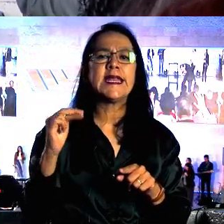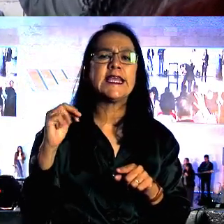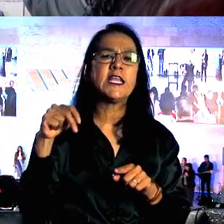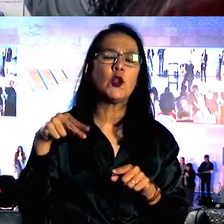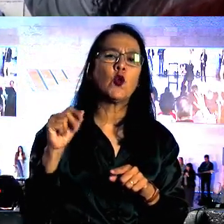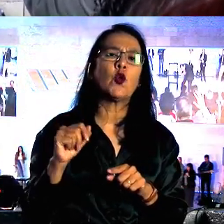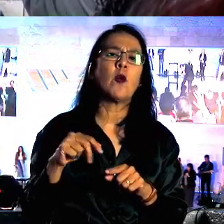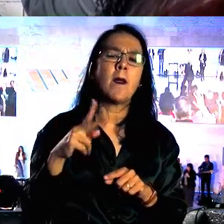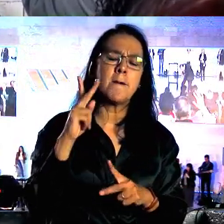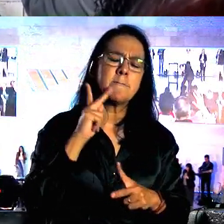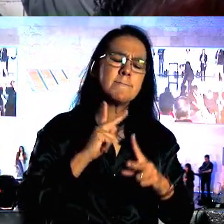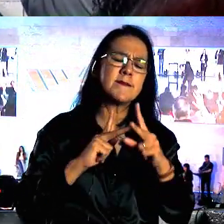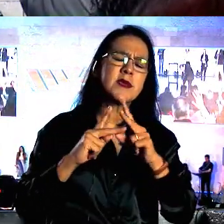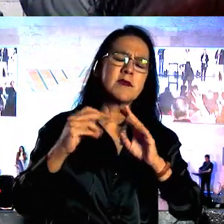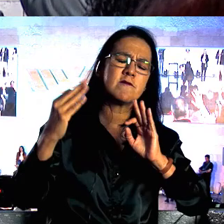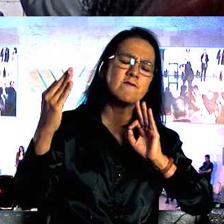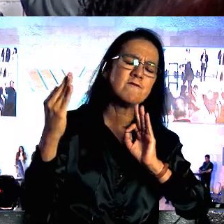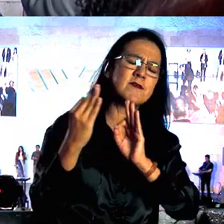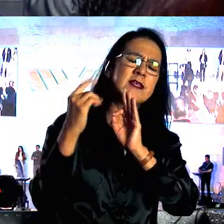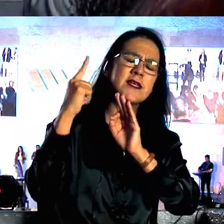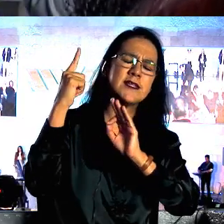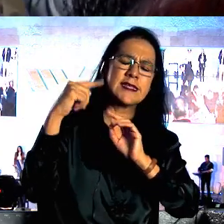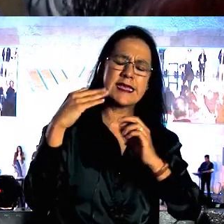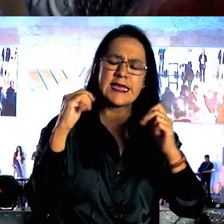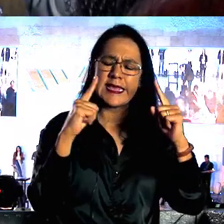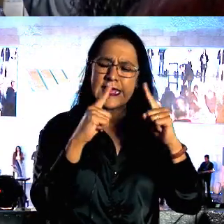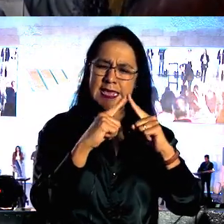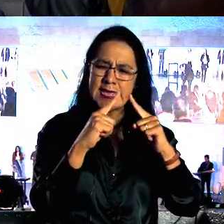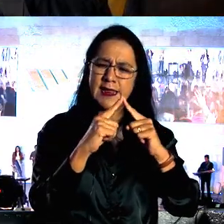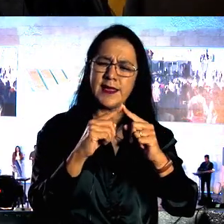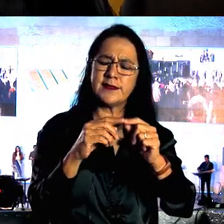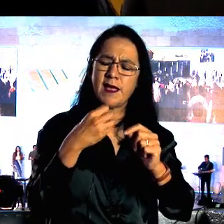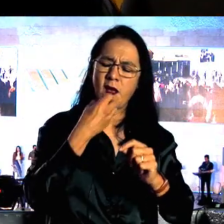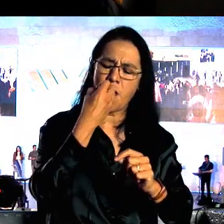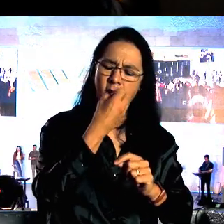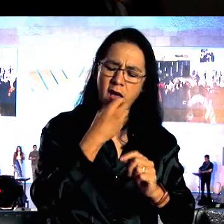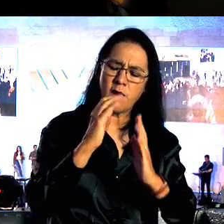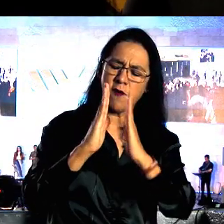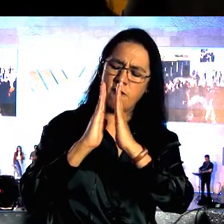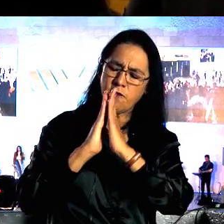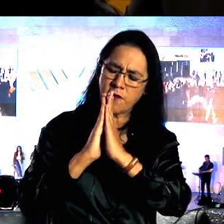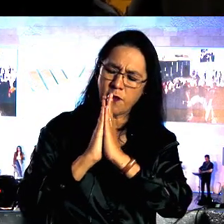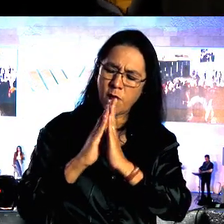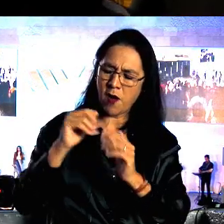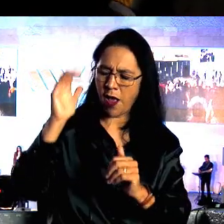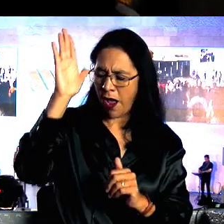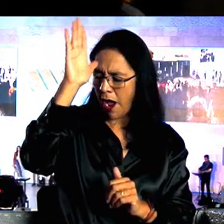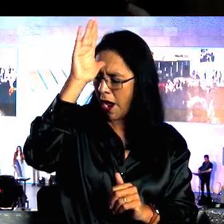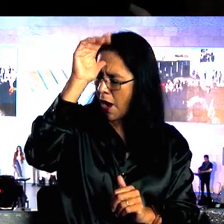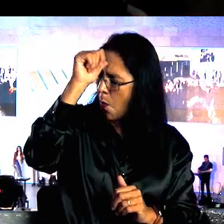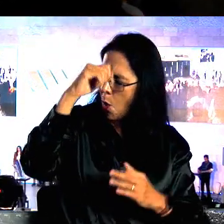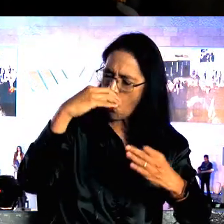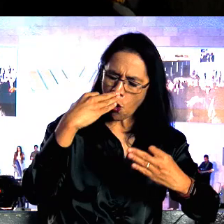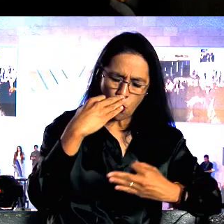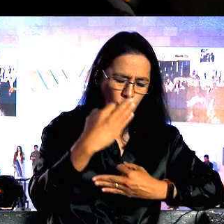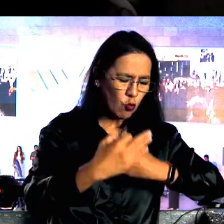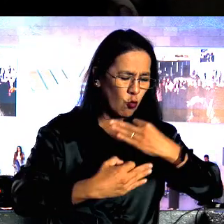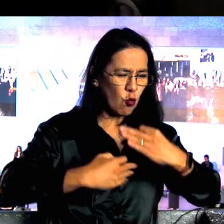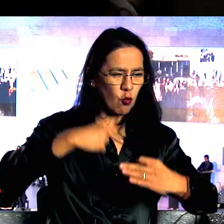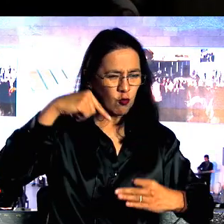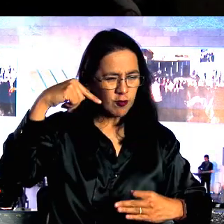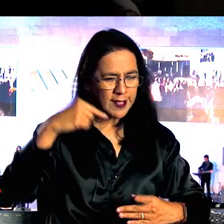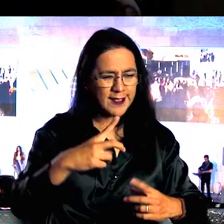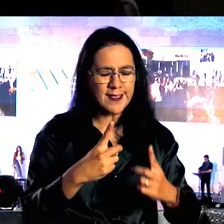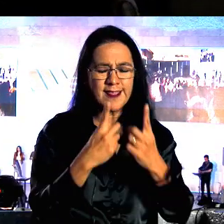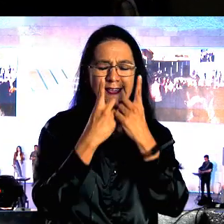y viene para que como iglesia levantemos nuestra voz en su favor y puestos de acuerdo todos los que aquí estamos estamos